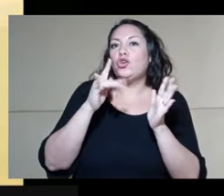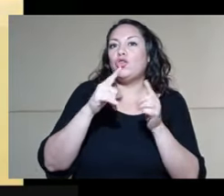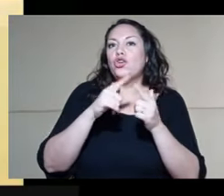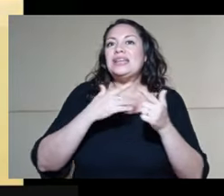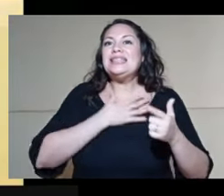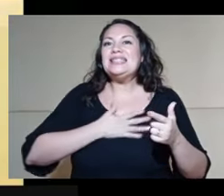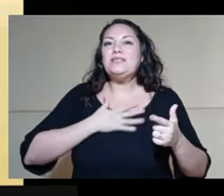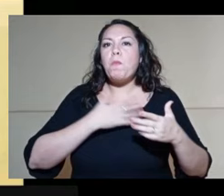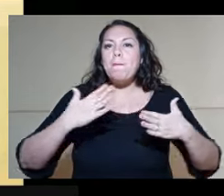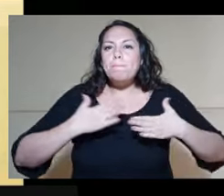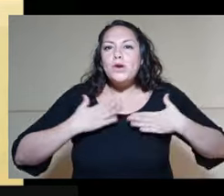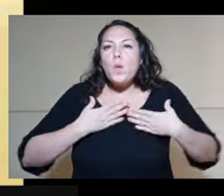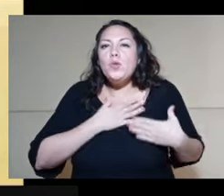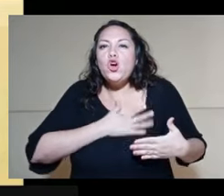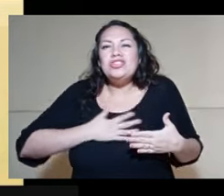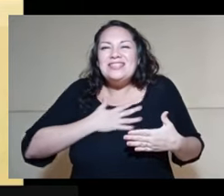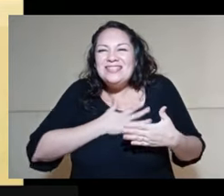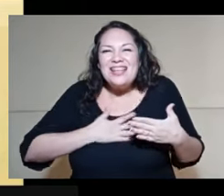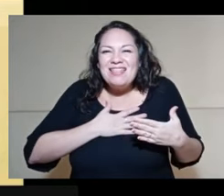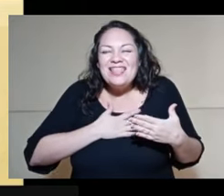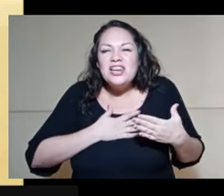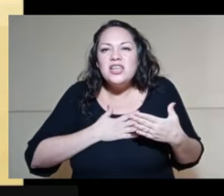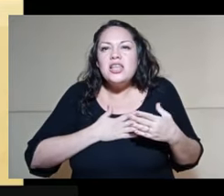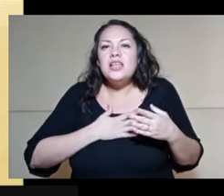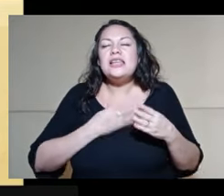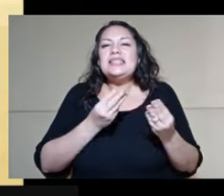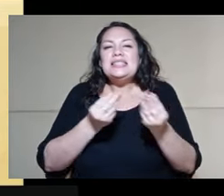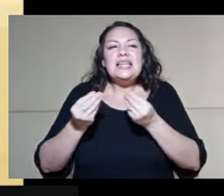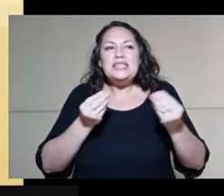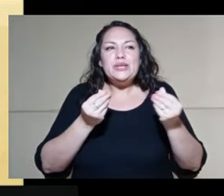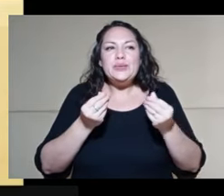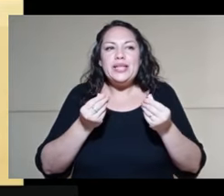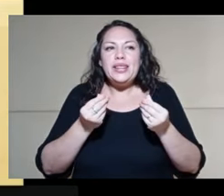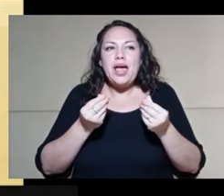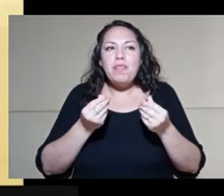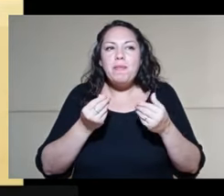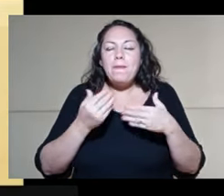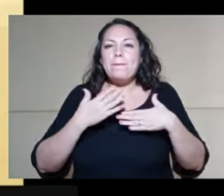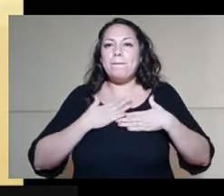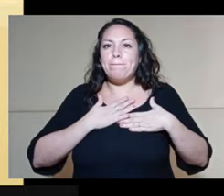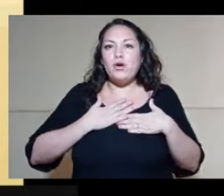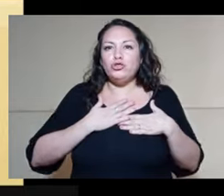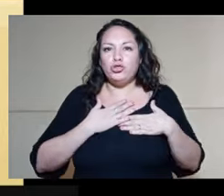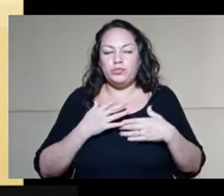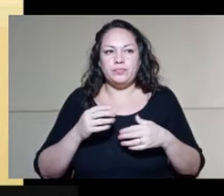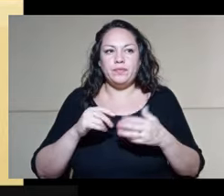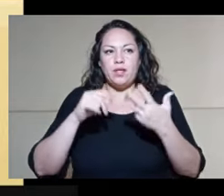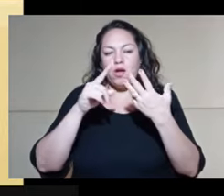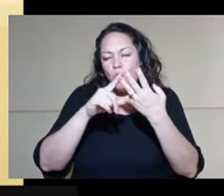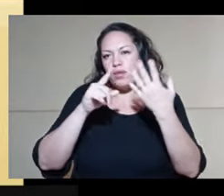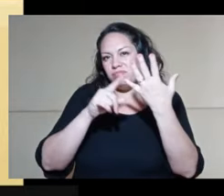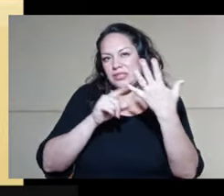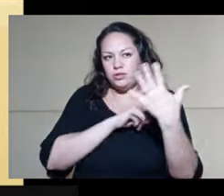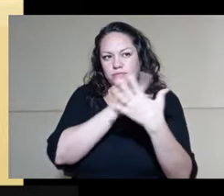la propiocepción, la nocicepción, la sensibilidad térmica y la sensibilidad, ¿no es cierto?, vibratoria.